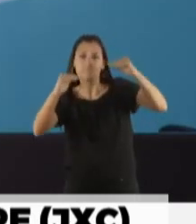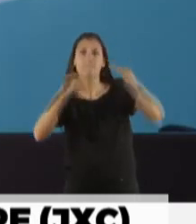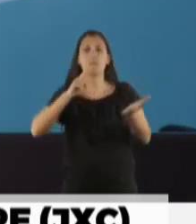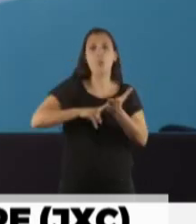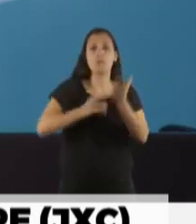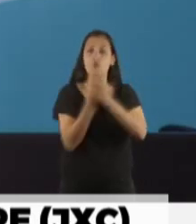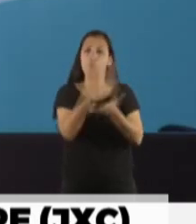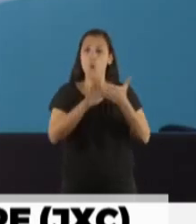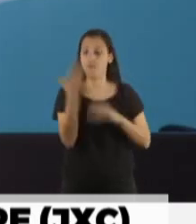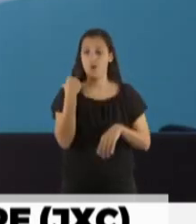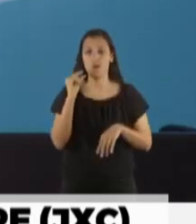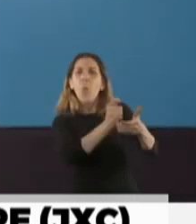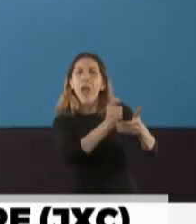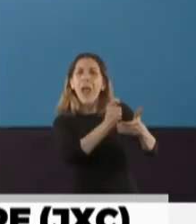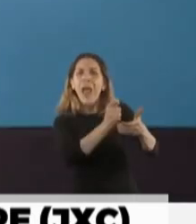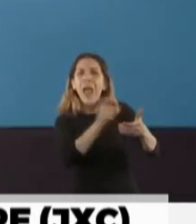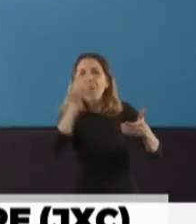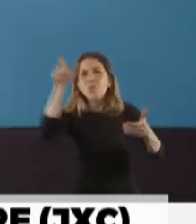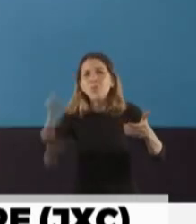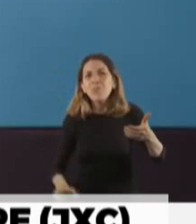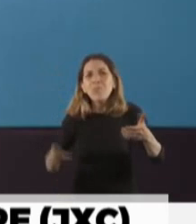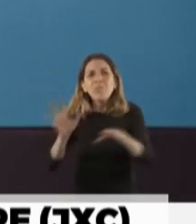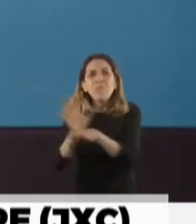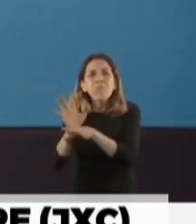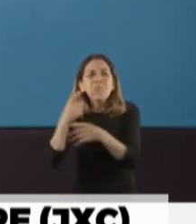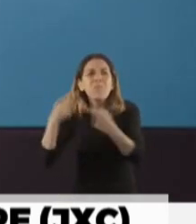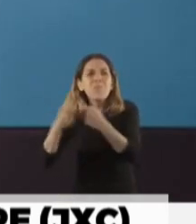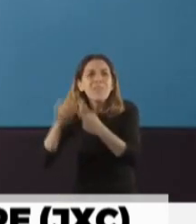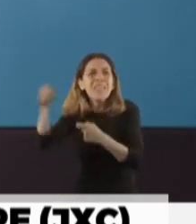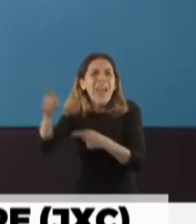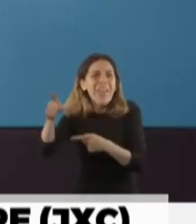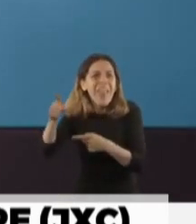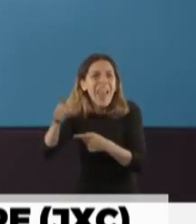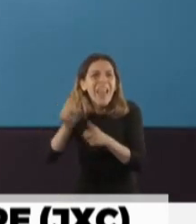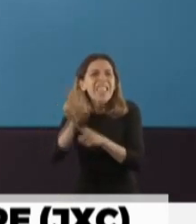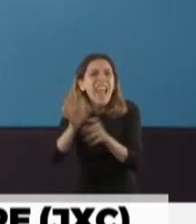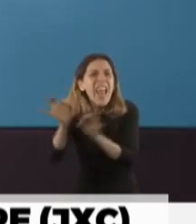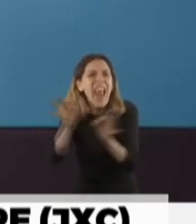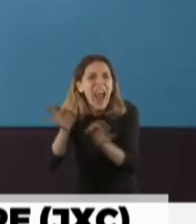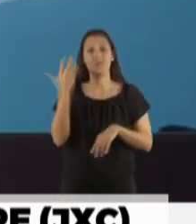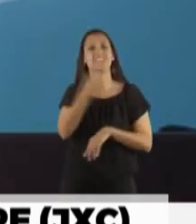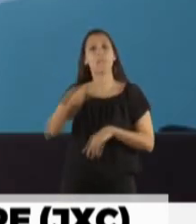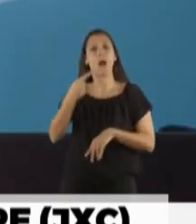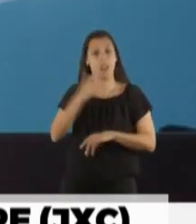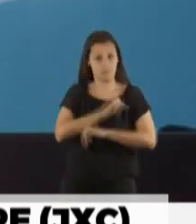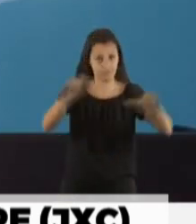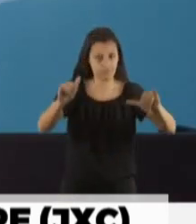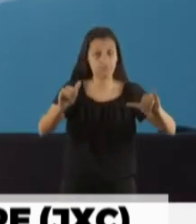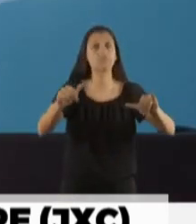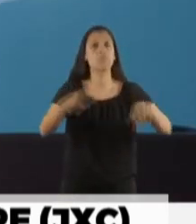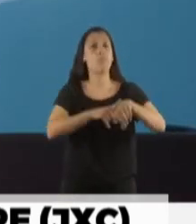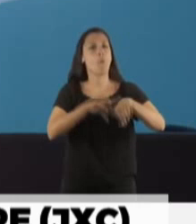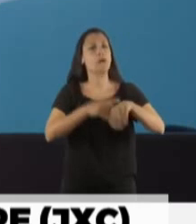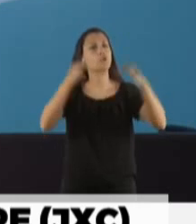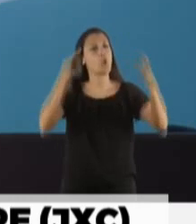destruyen empleos y sacan inversión y eso créeme que está bastante relacionado con la práctica argentina de crearle impuestos cada seis meses